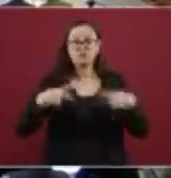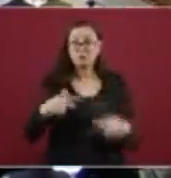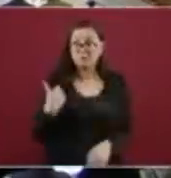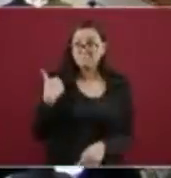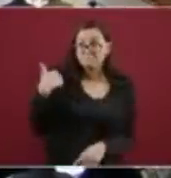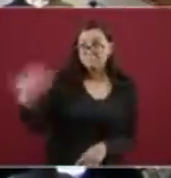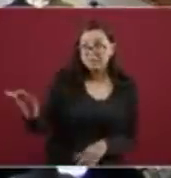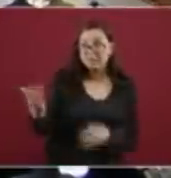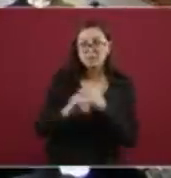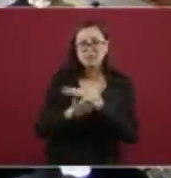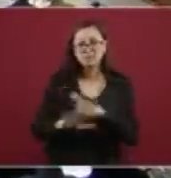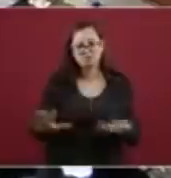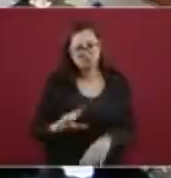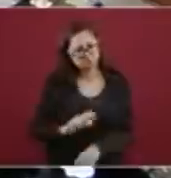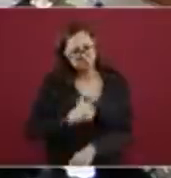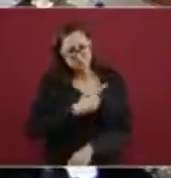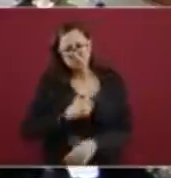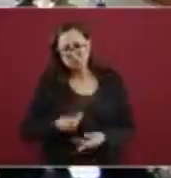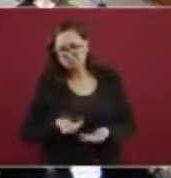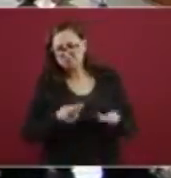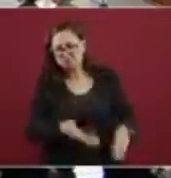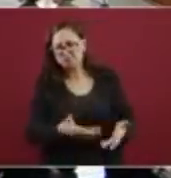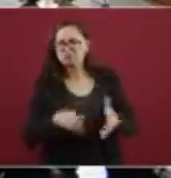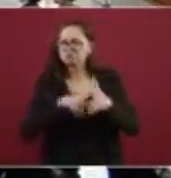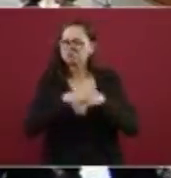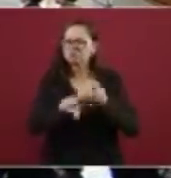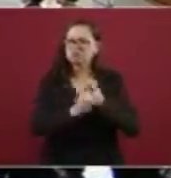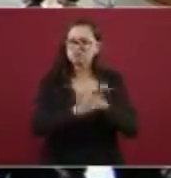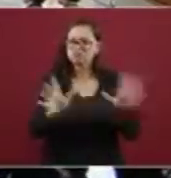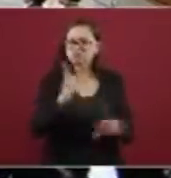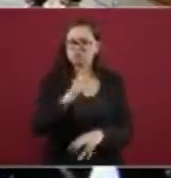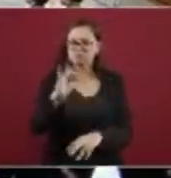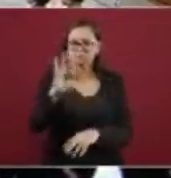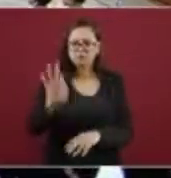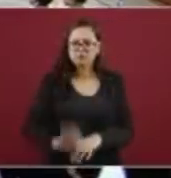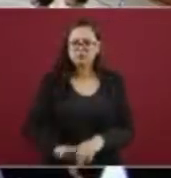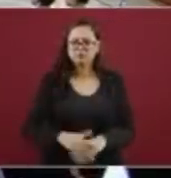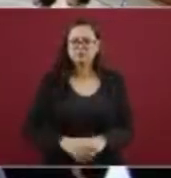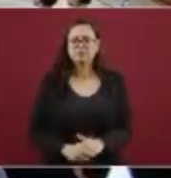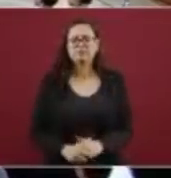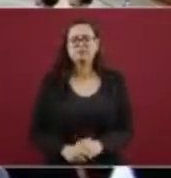se transparente por completo.